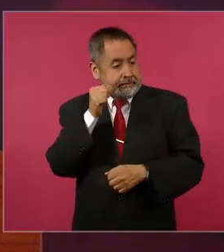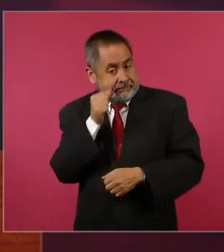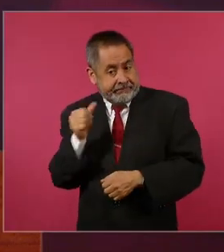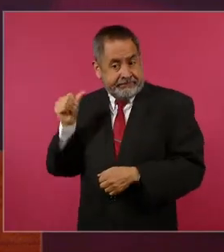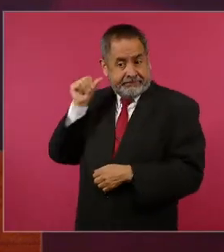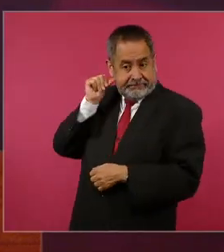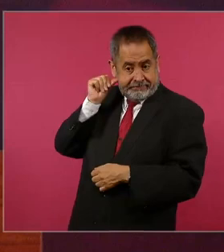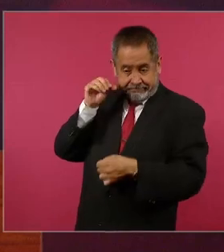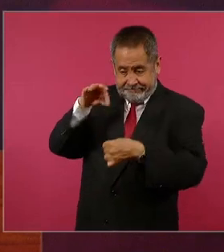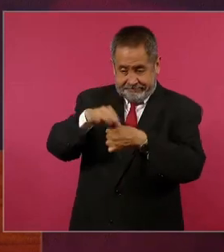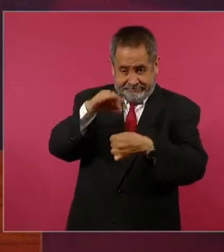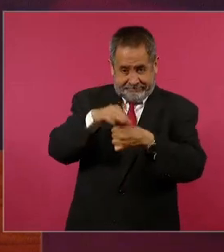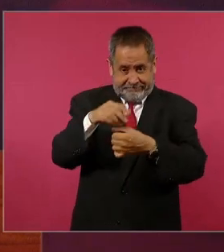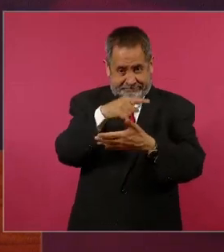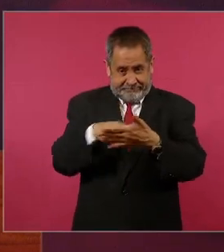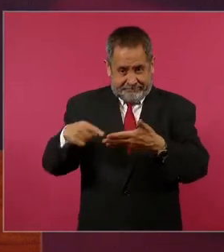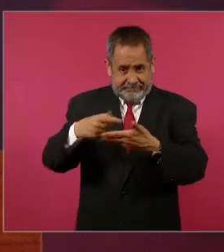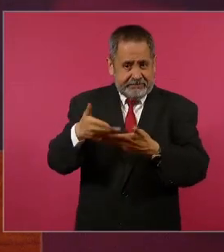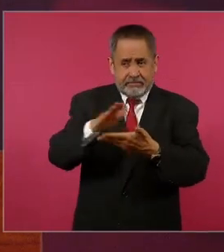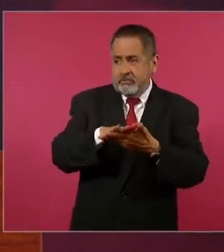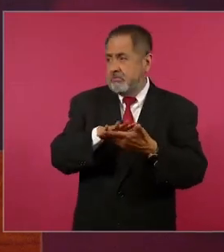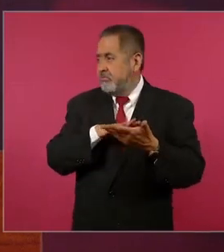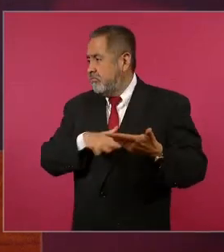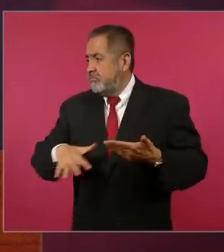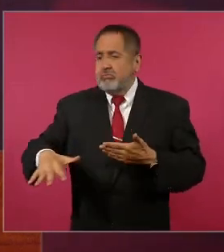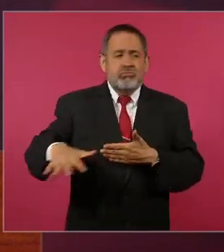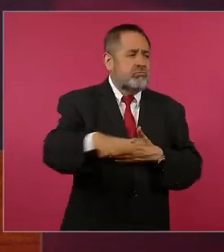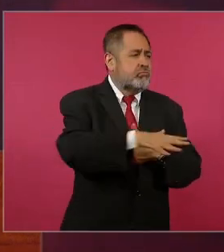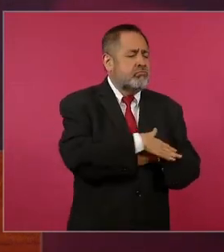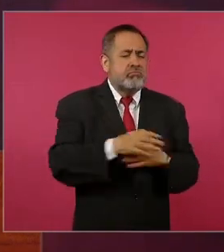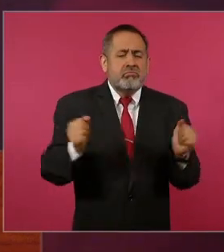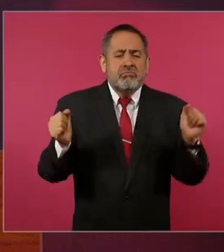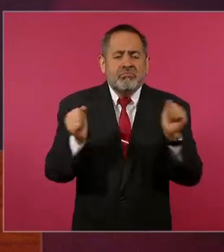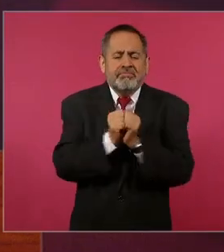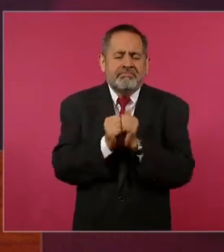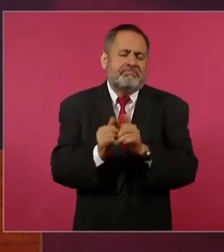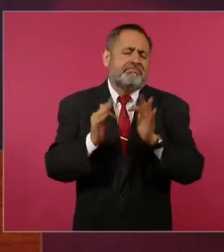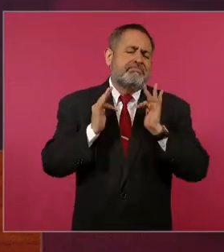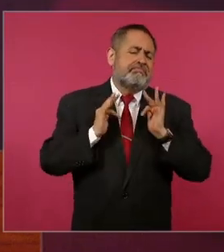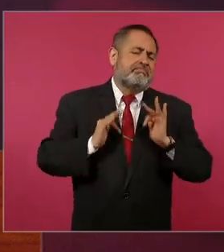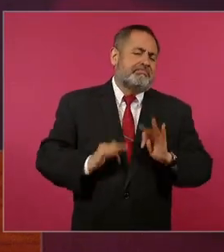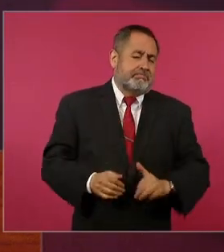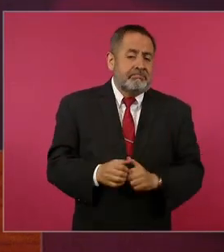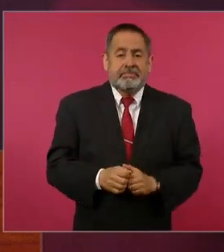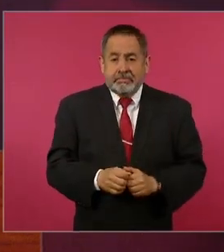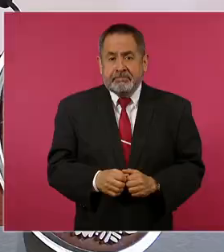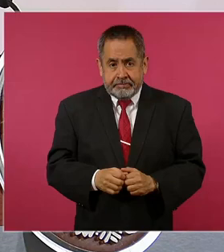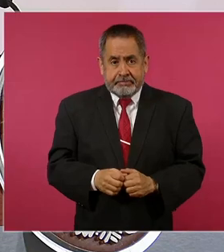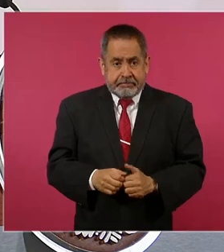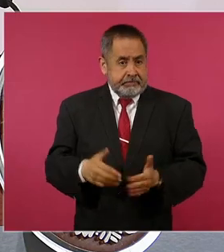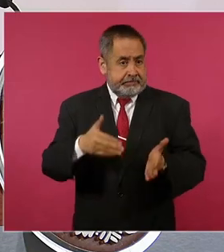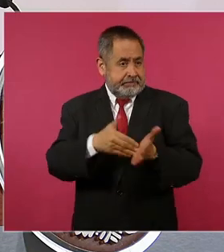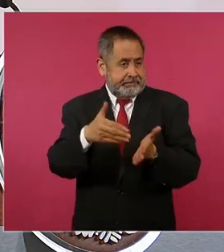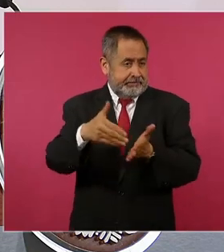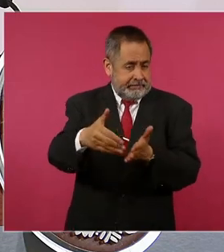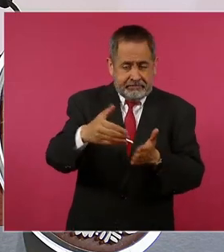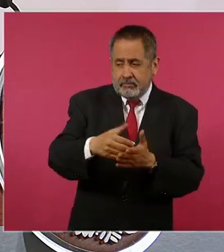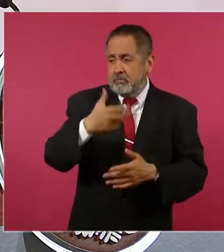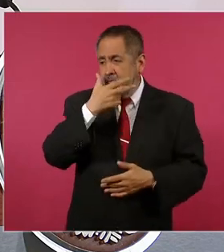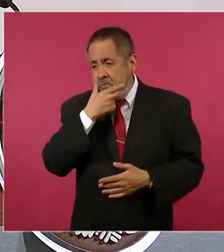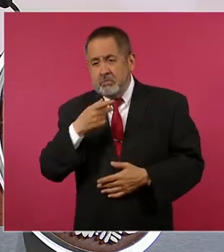ayer transcurrieron con tranquilidad, lo que permitió que millones de mexicanas y